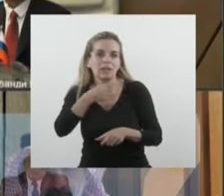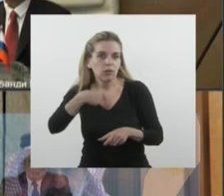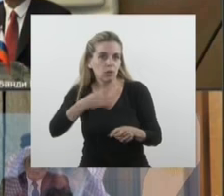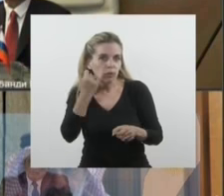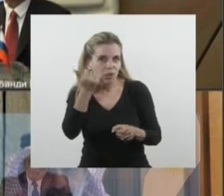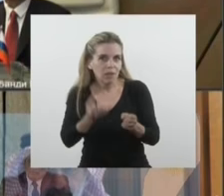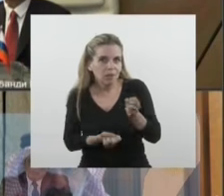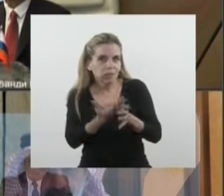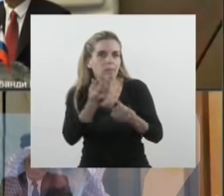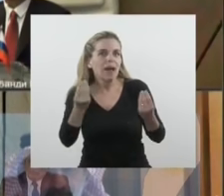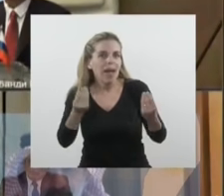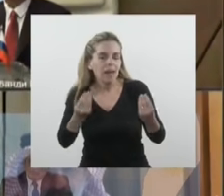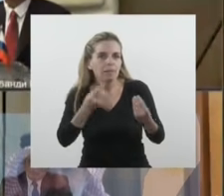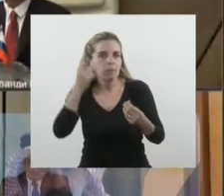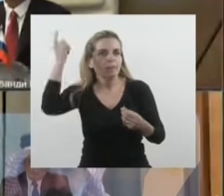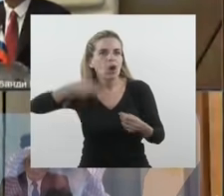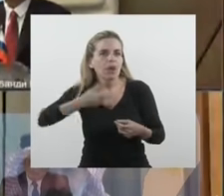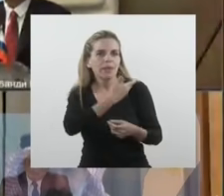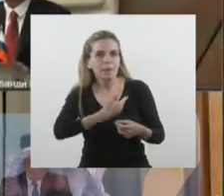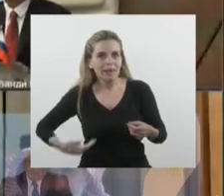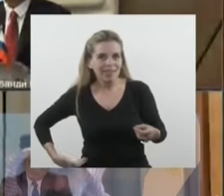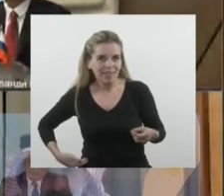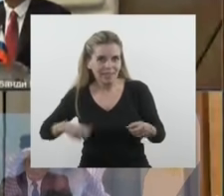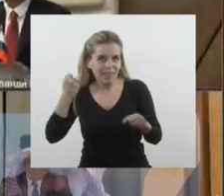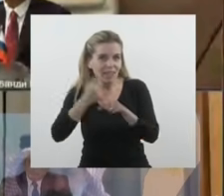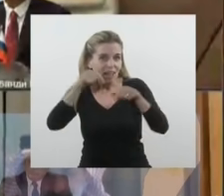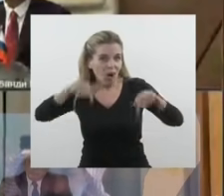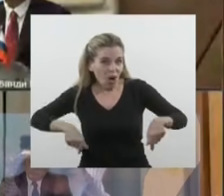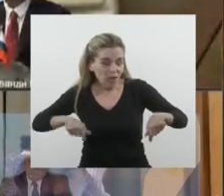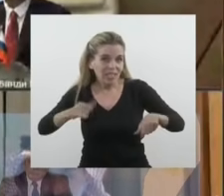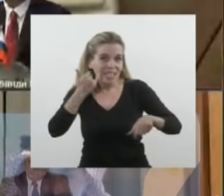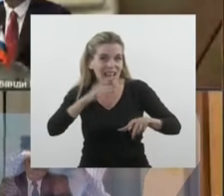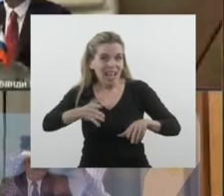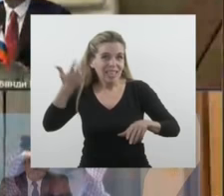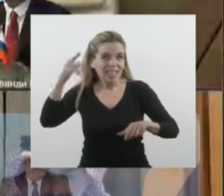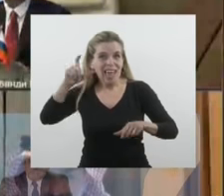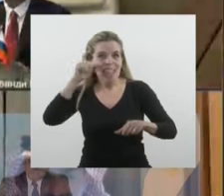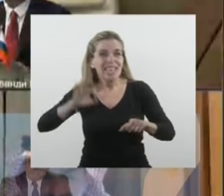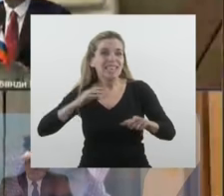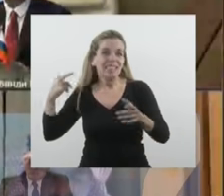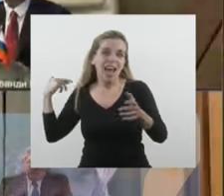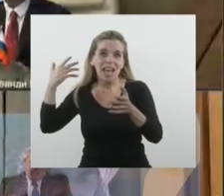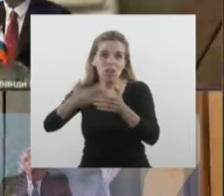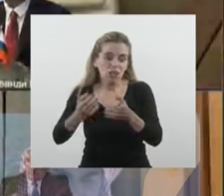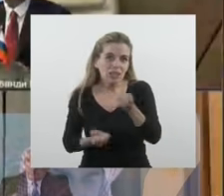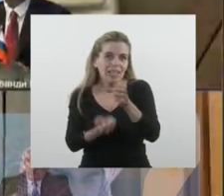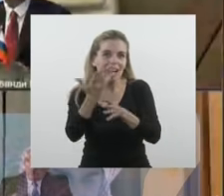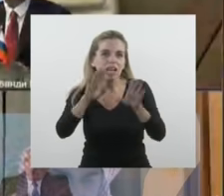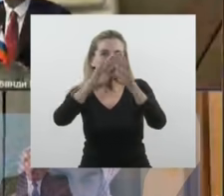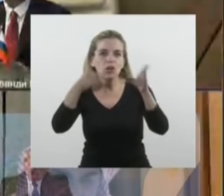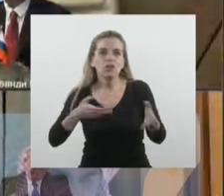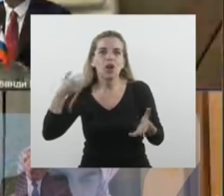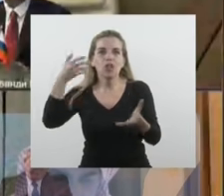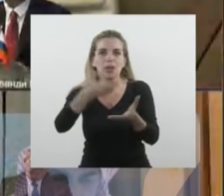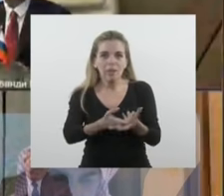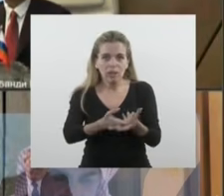la palabra del presidente hoy día es a 10 años desde la creación del fondo y es en